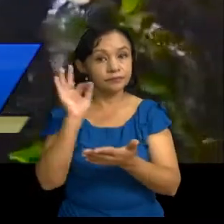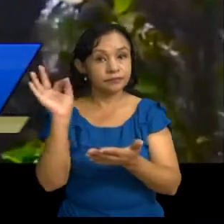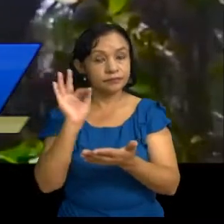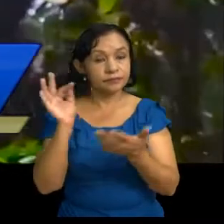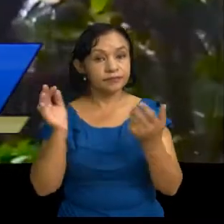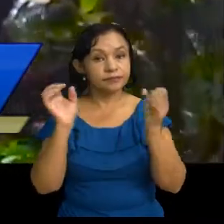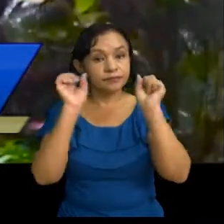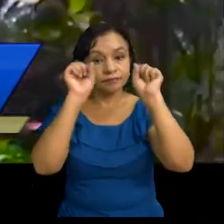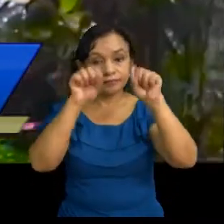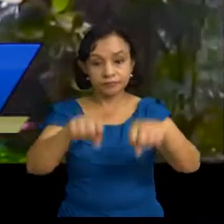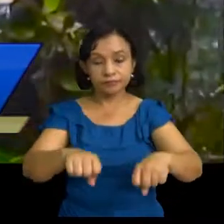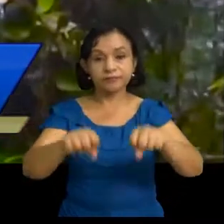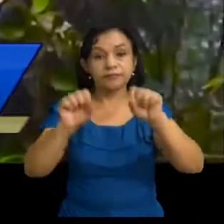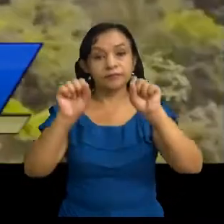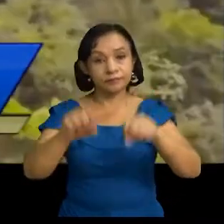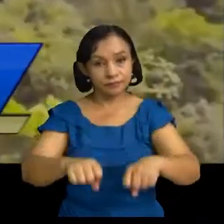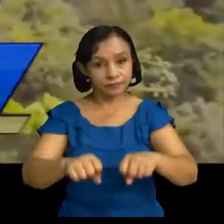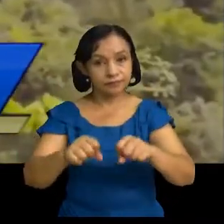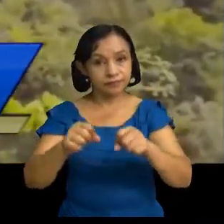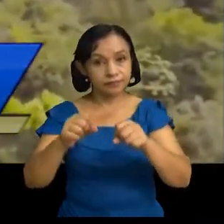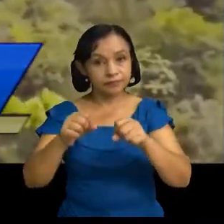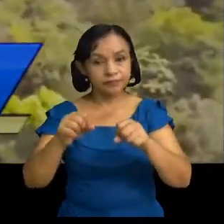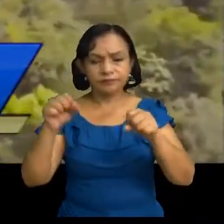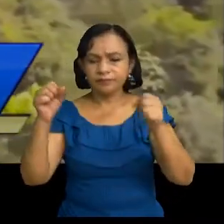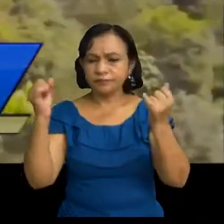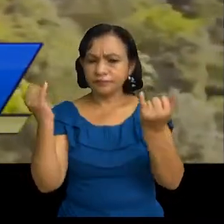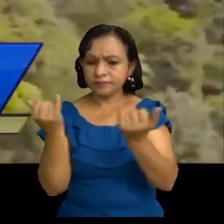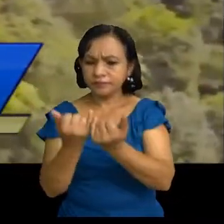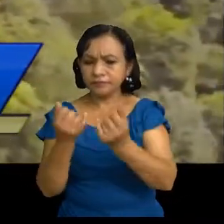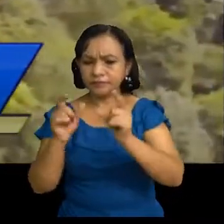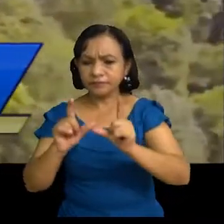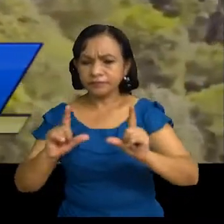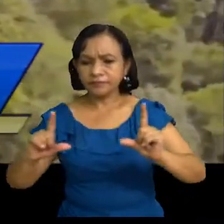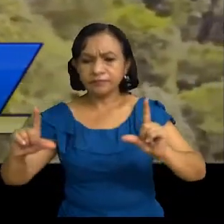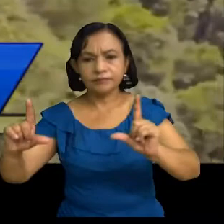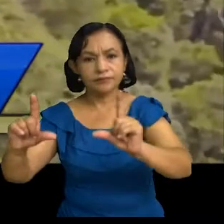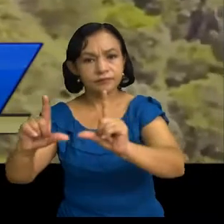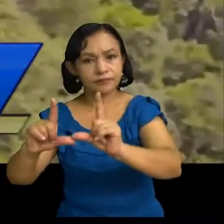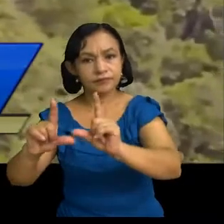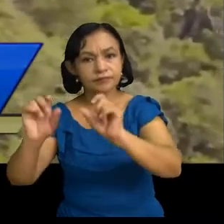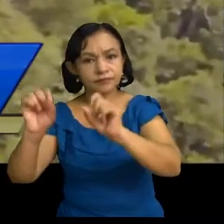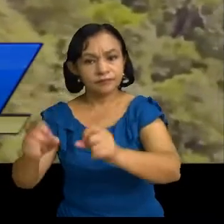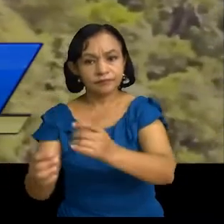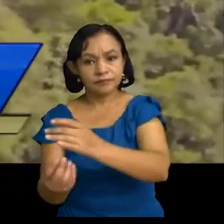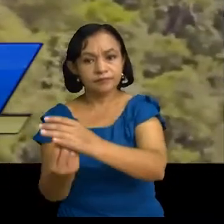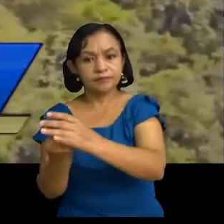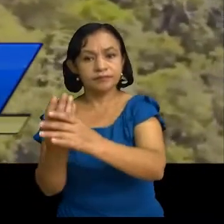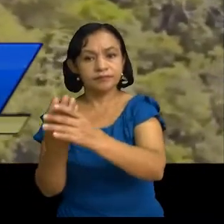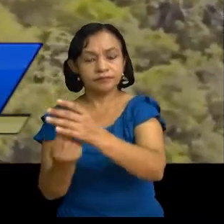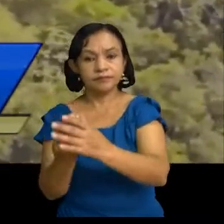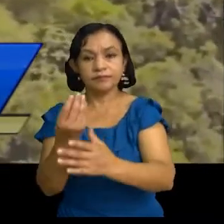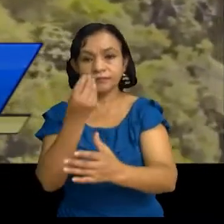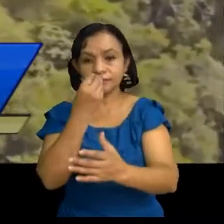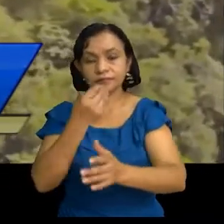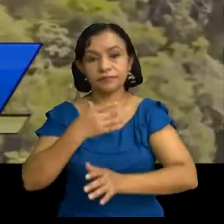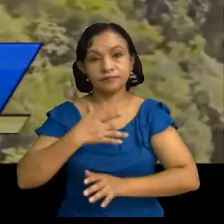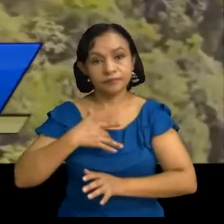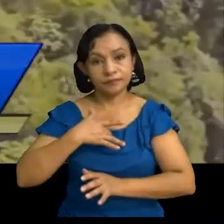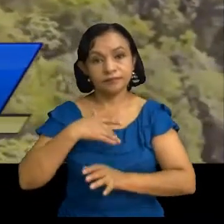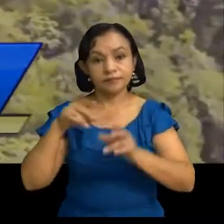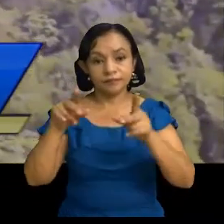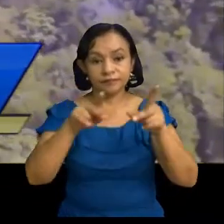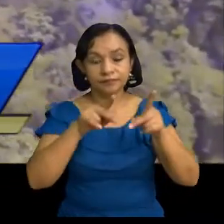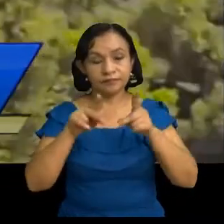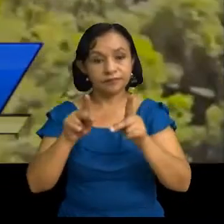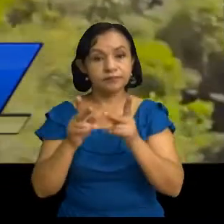manera que podamos aprovechar las mismas áreas aprovecharla y poder producir el elemento que necesitamos pero